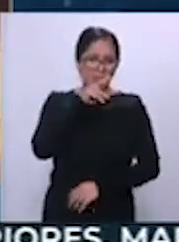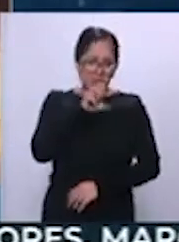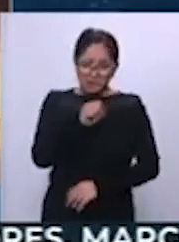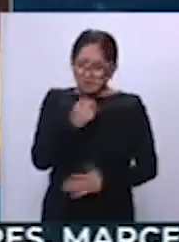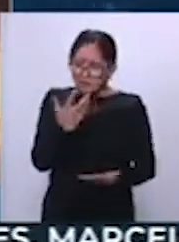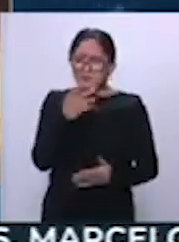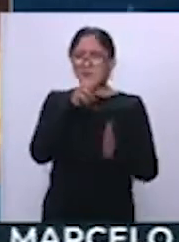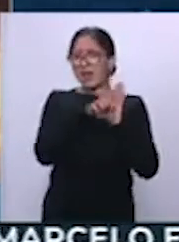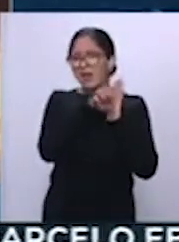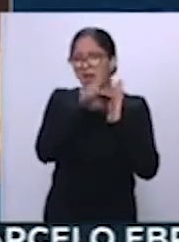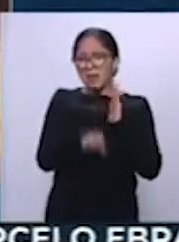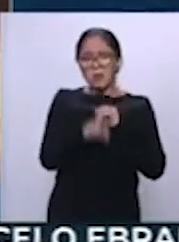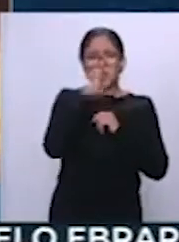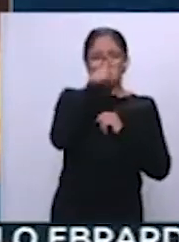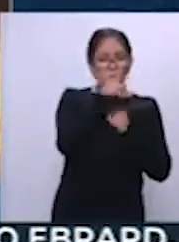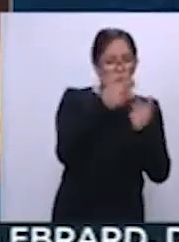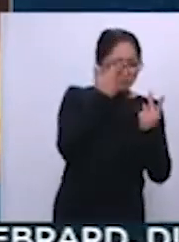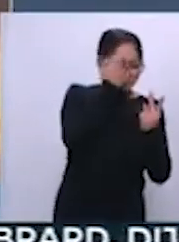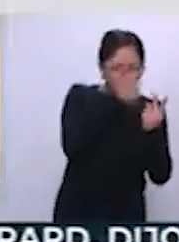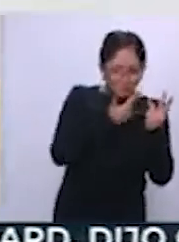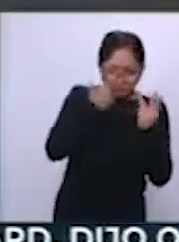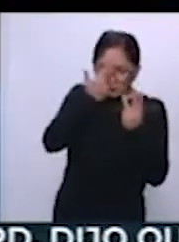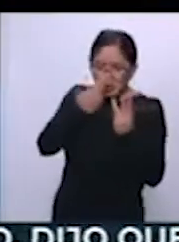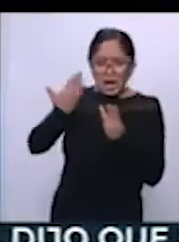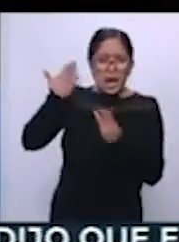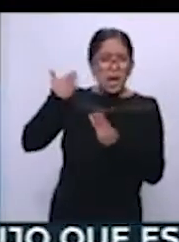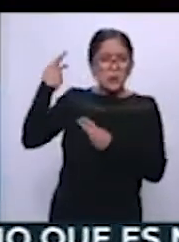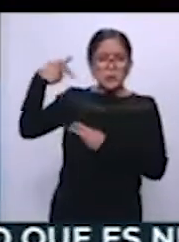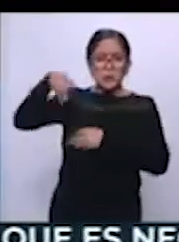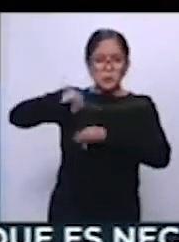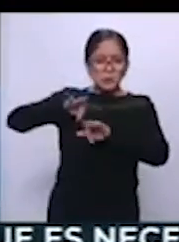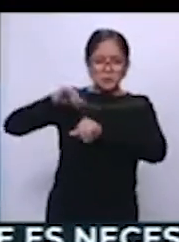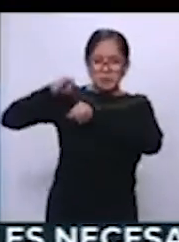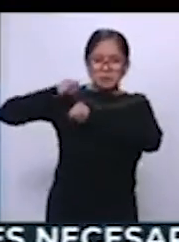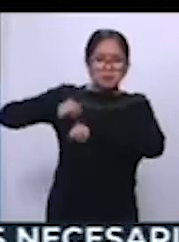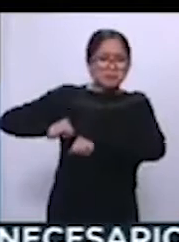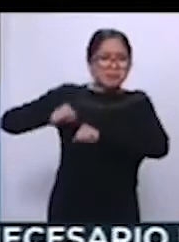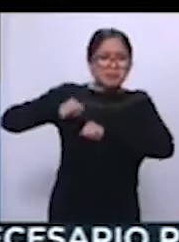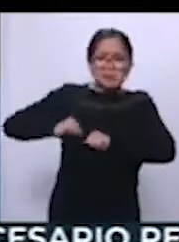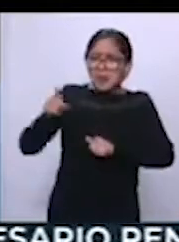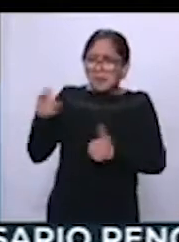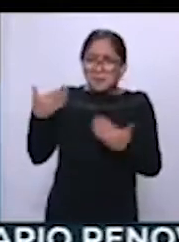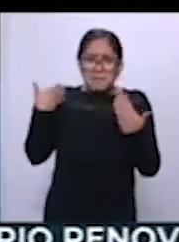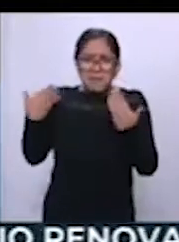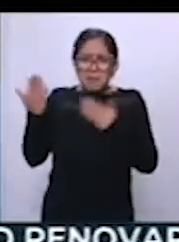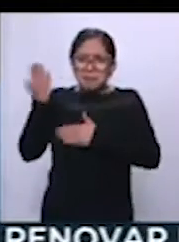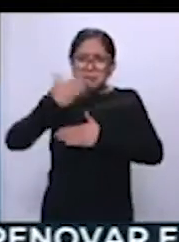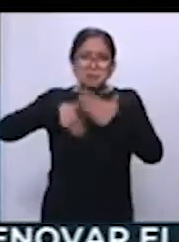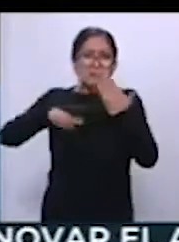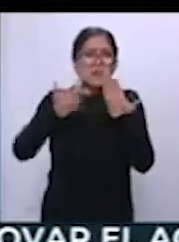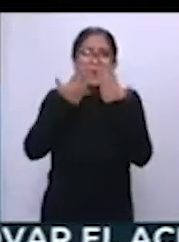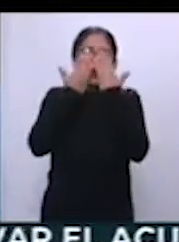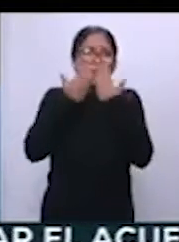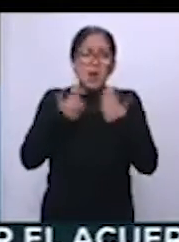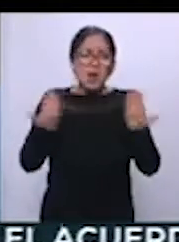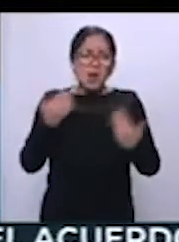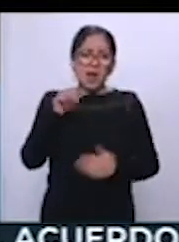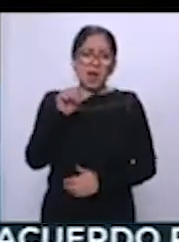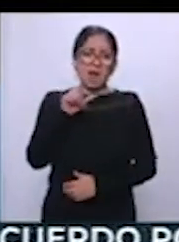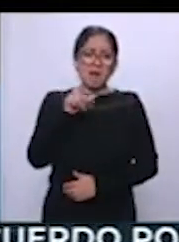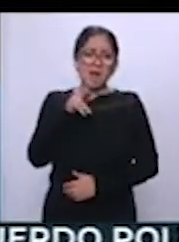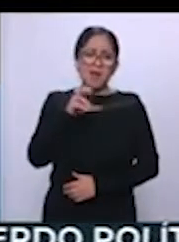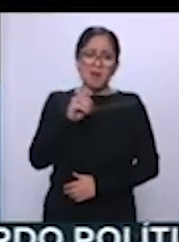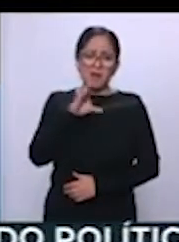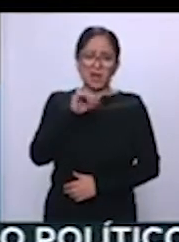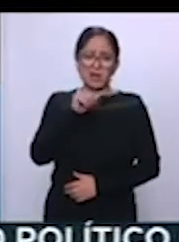revisen, no hay una mejoría, no hay unas cuentas no hay un saldo favorable de Alfredo Castillo en